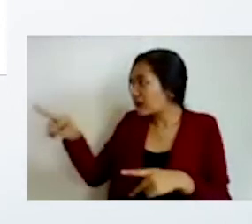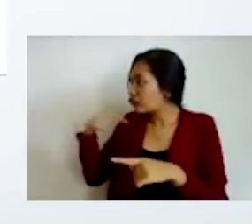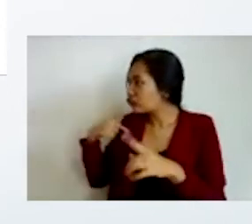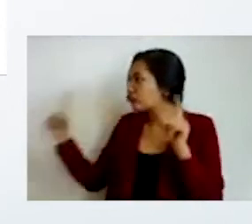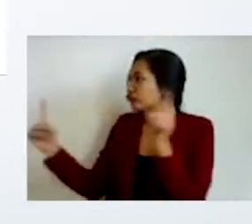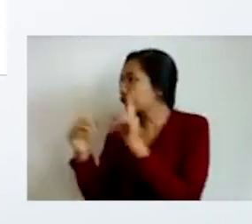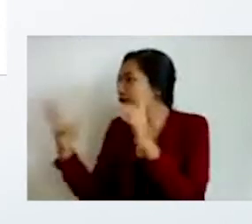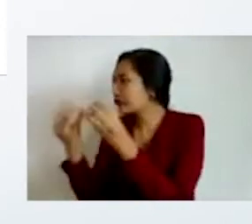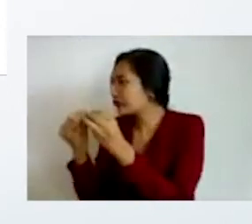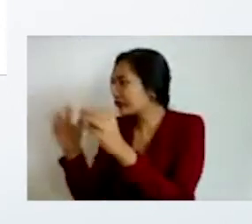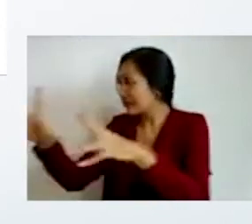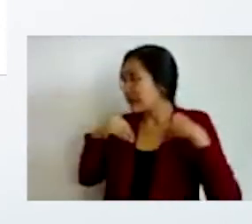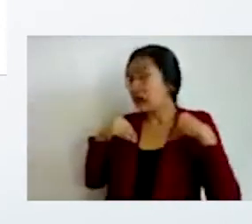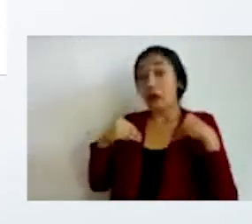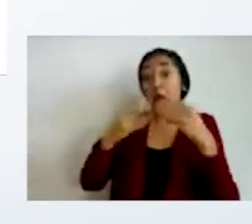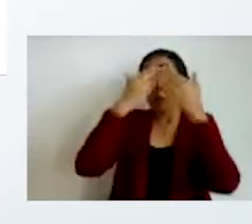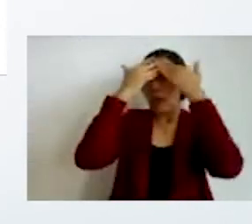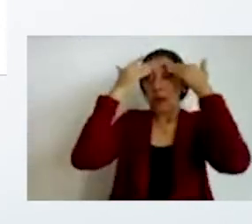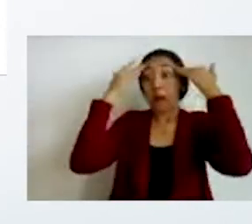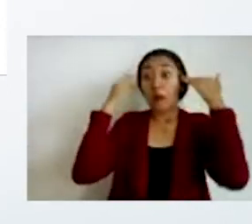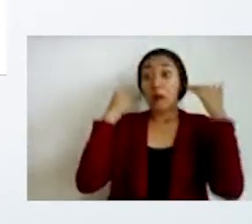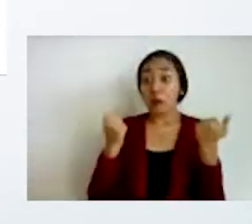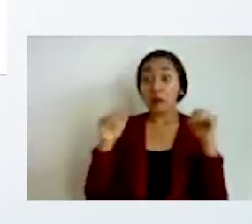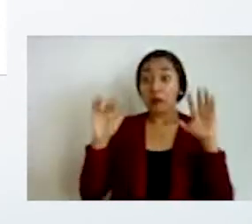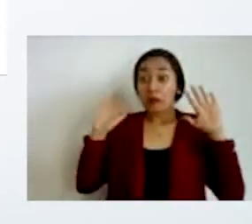sin embargo sí eran casos de la enfermedad.